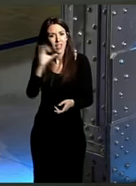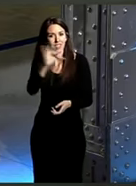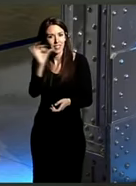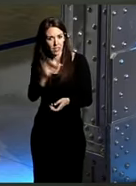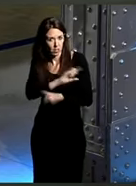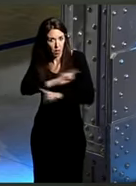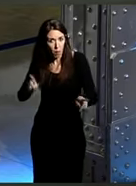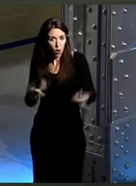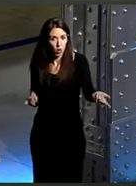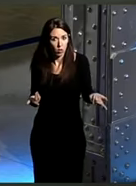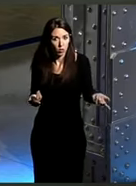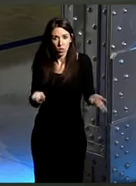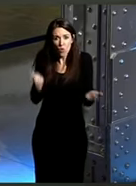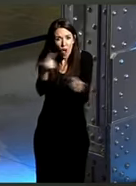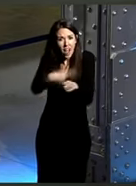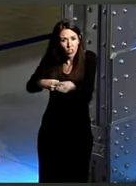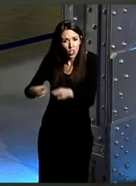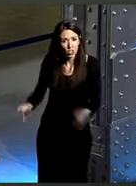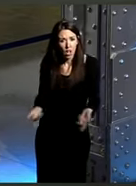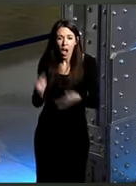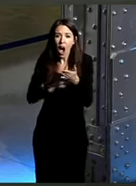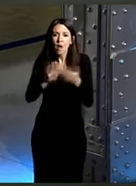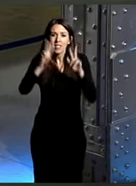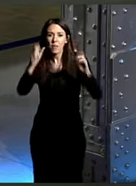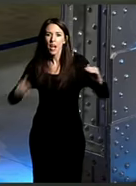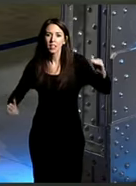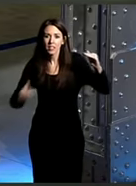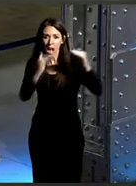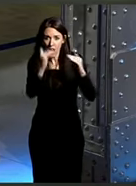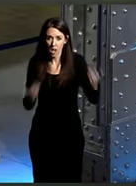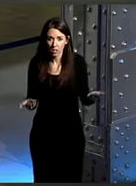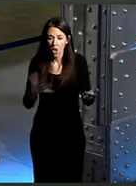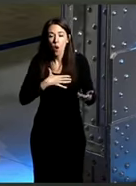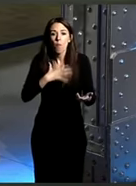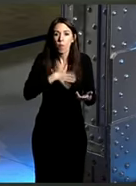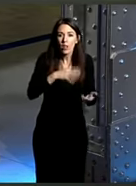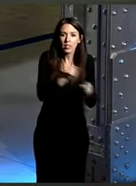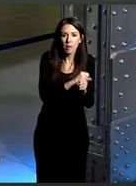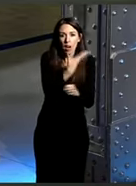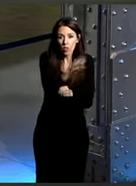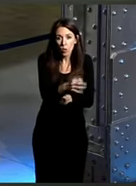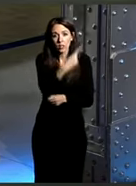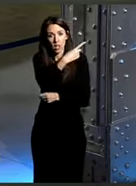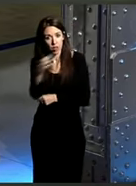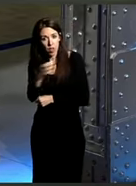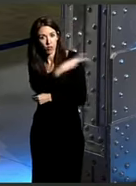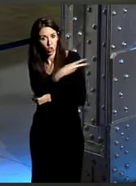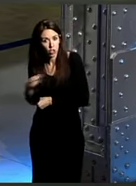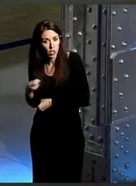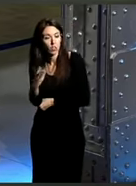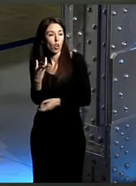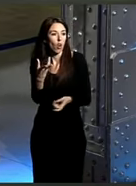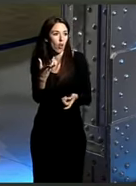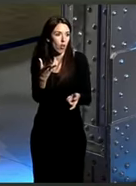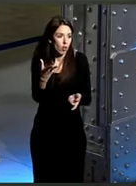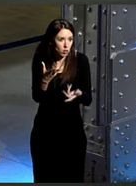tampoco. No existen esas cosas. O sea, vos tenés que hablar de escalas. O sea, vos podés trabajar con 50, podés trabajar con 100, podés trabajar con 200, podés